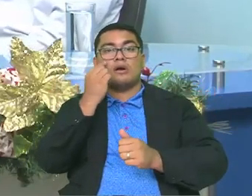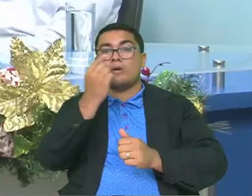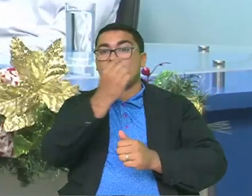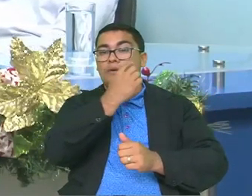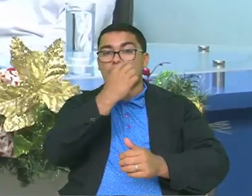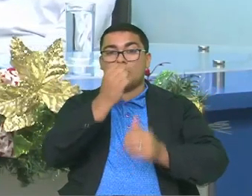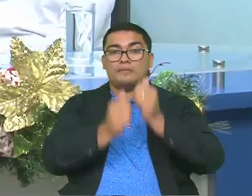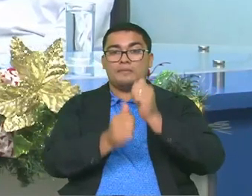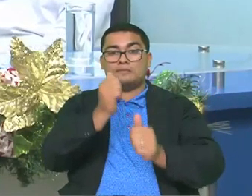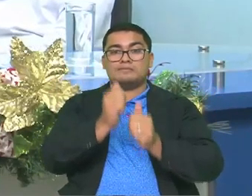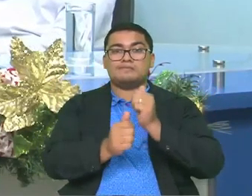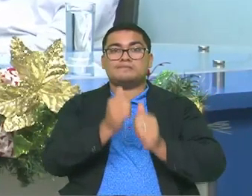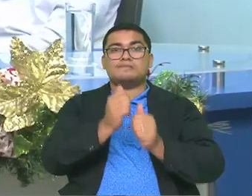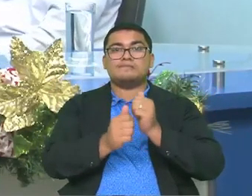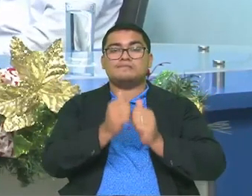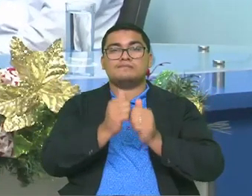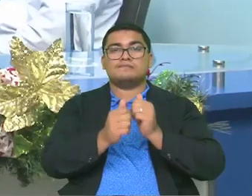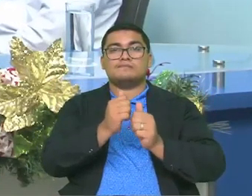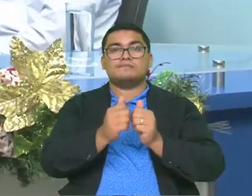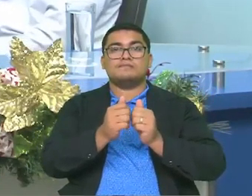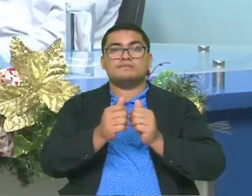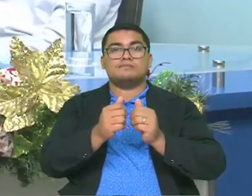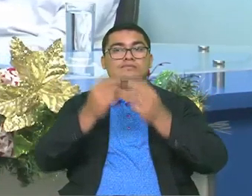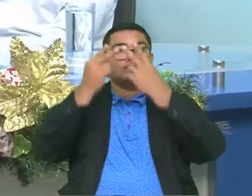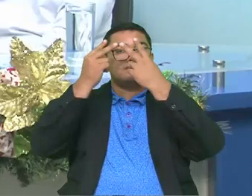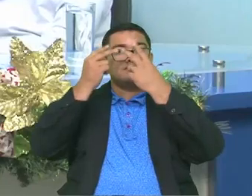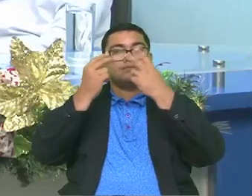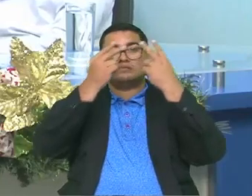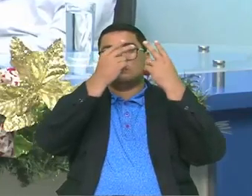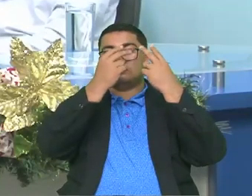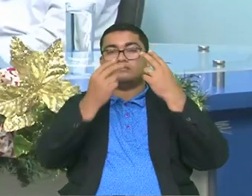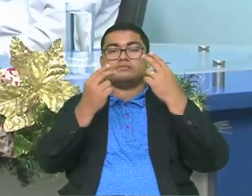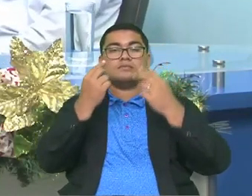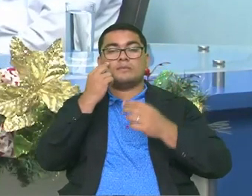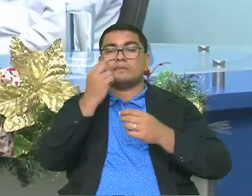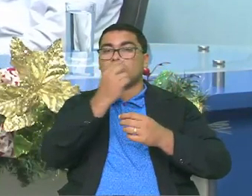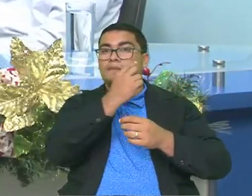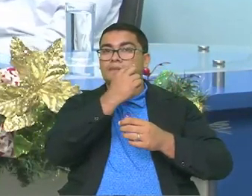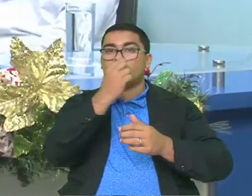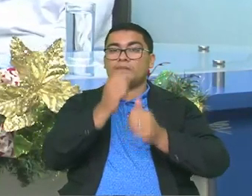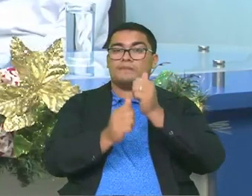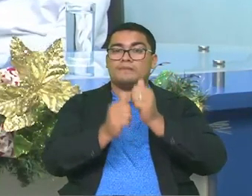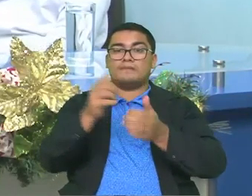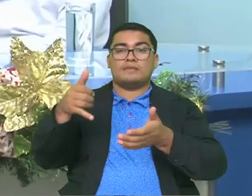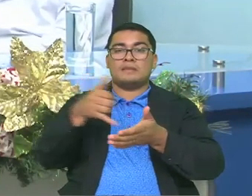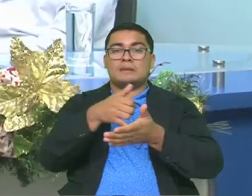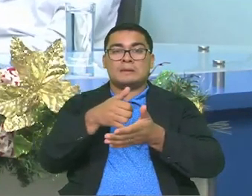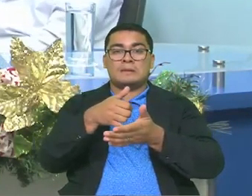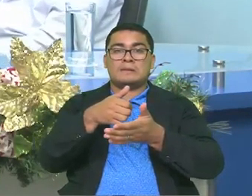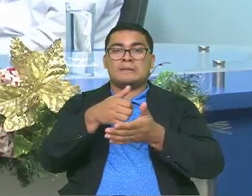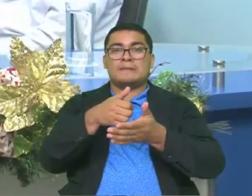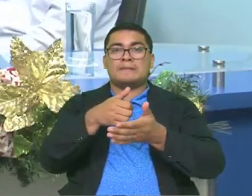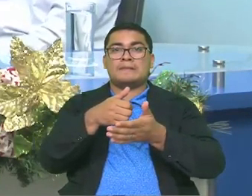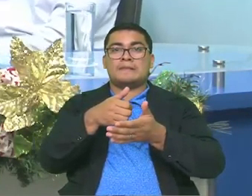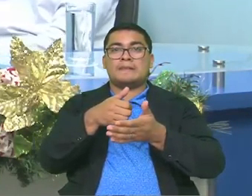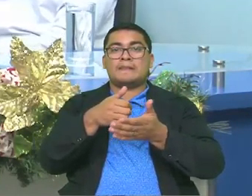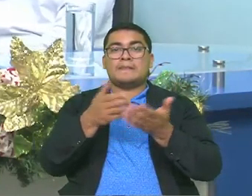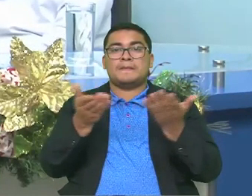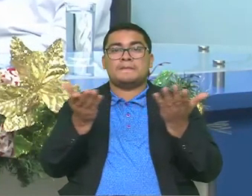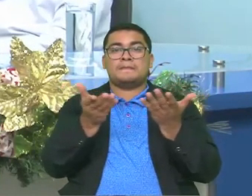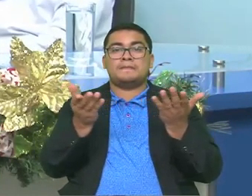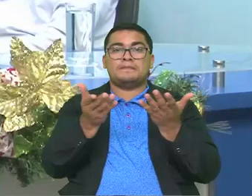¿afecta a un ojo, afecta a los dos, afecta primero a uno y luego al otro? ¿Cómo es el proceso? En los niños generalmente es